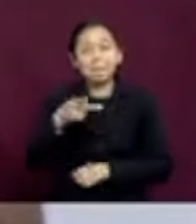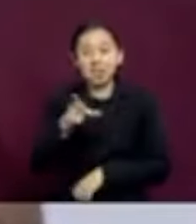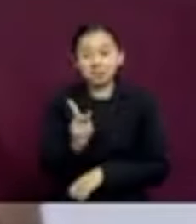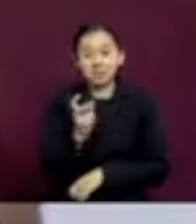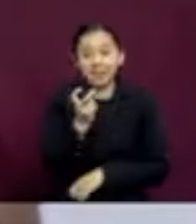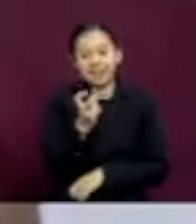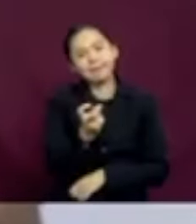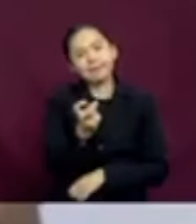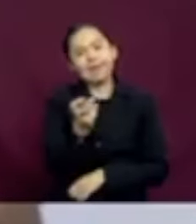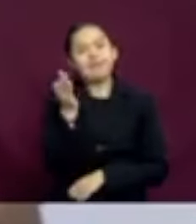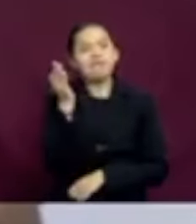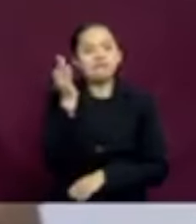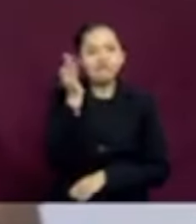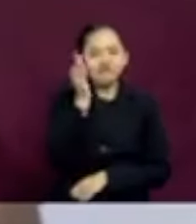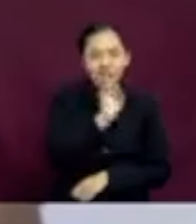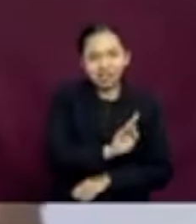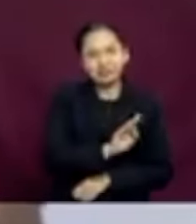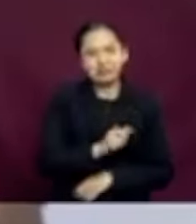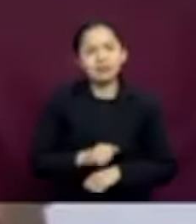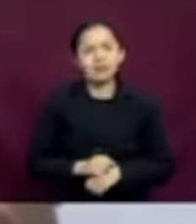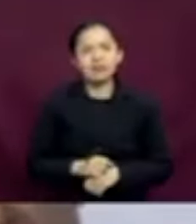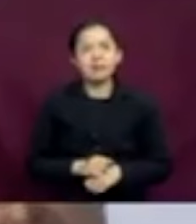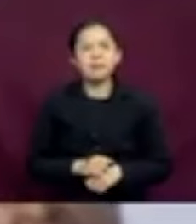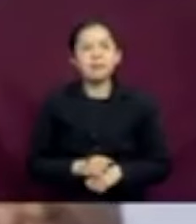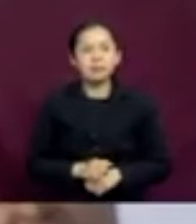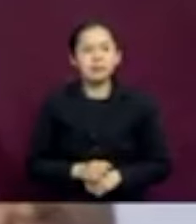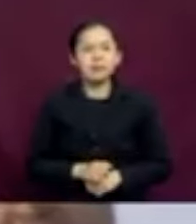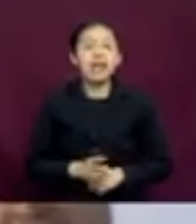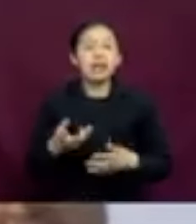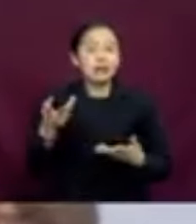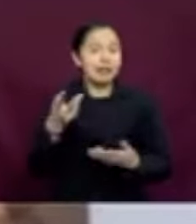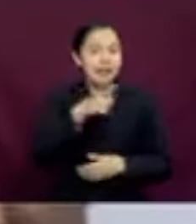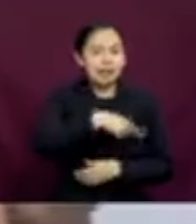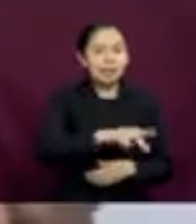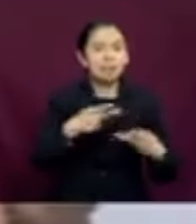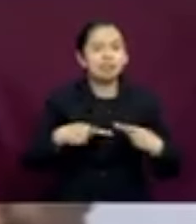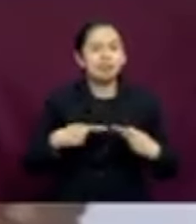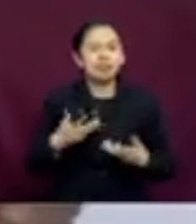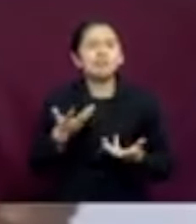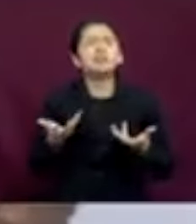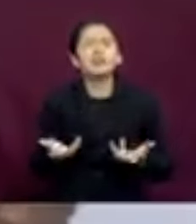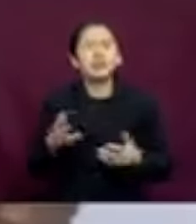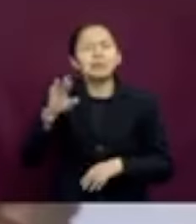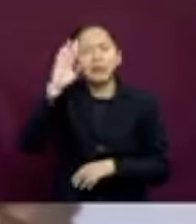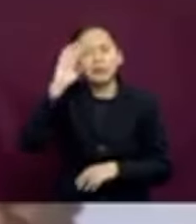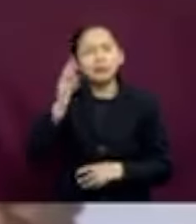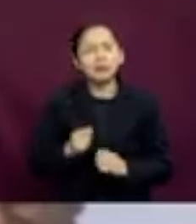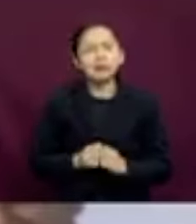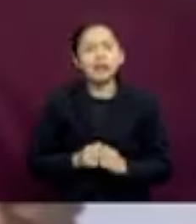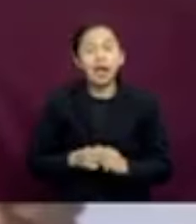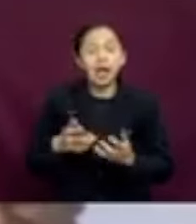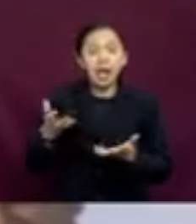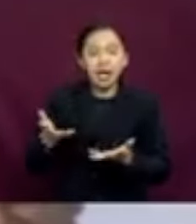propuestas fortalecer a la guardia nacional para que sea el primer respondiente aumentar las becas de estudiantes universitarios hasta llegar al millón